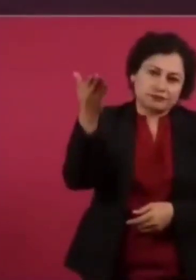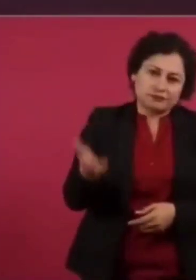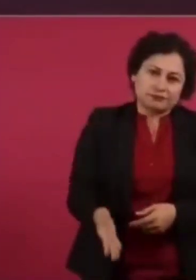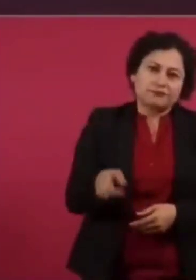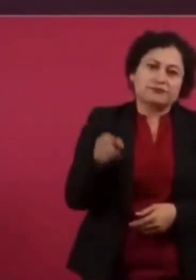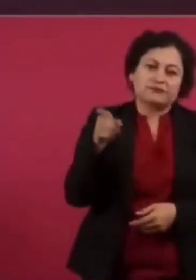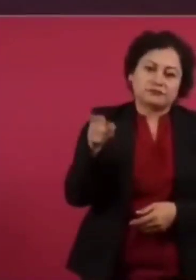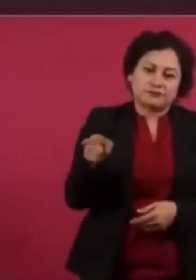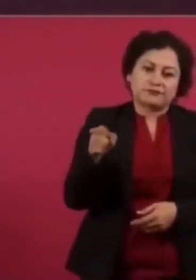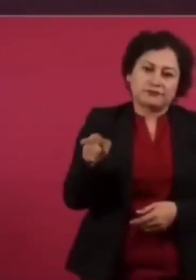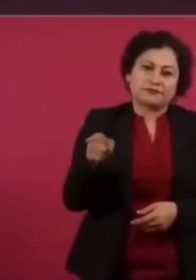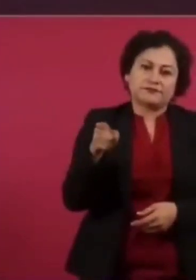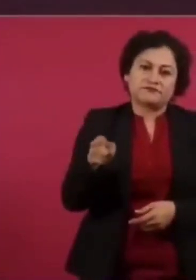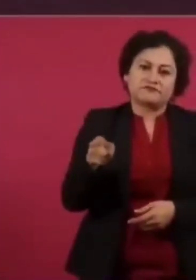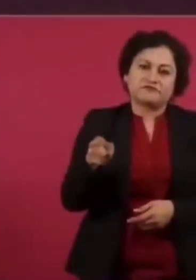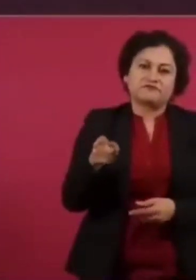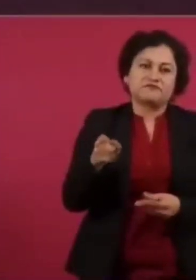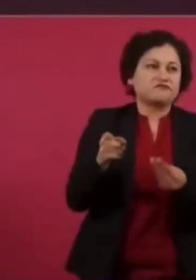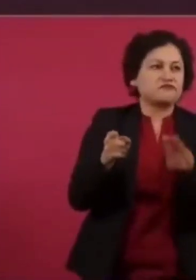por la izquierda